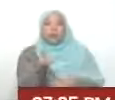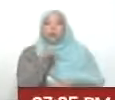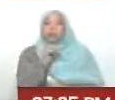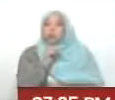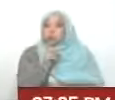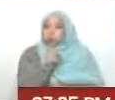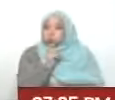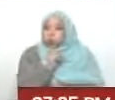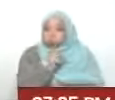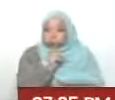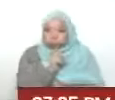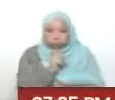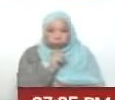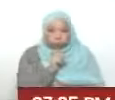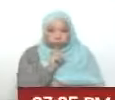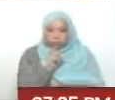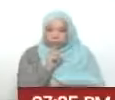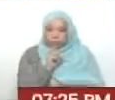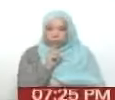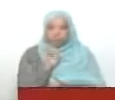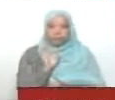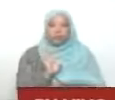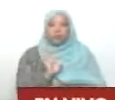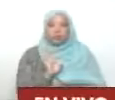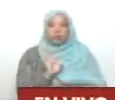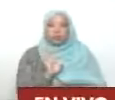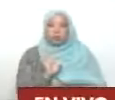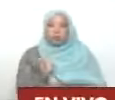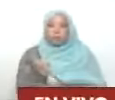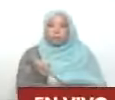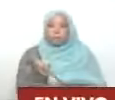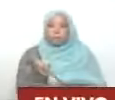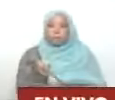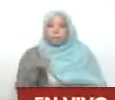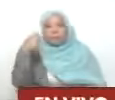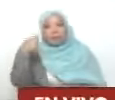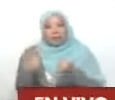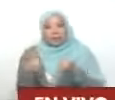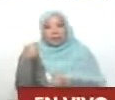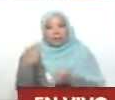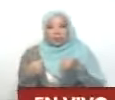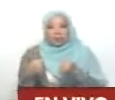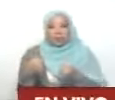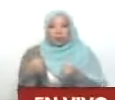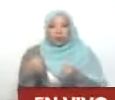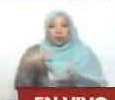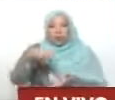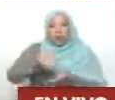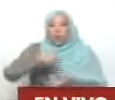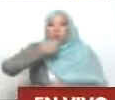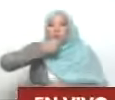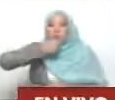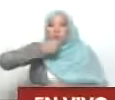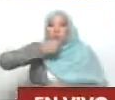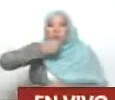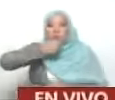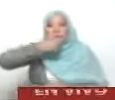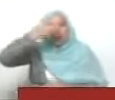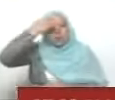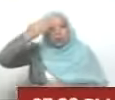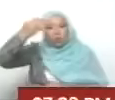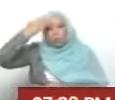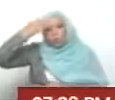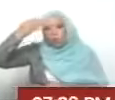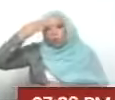salir. Y bueno, me monté en el capó del carro con un megáfono a saludar.